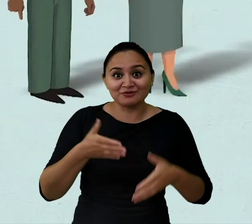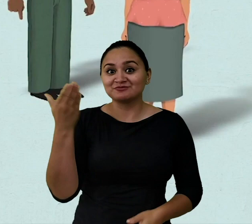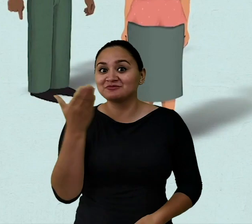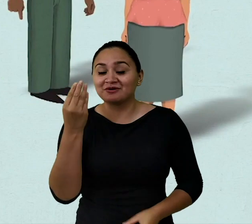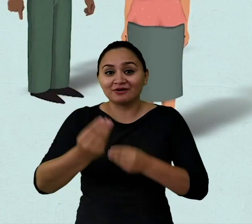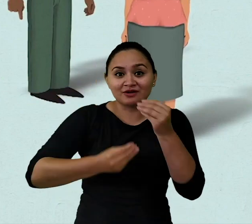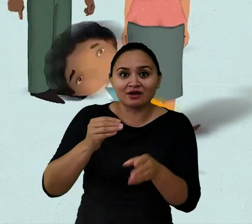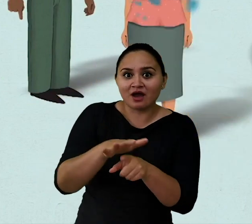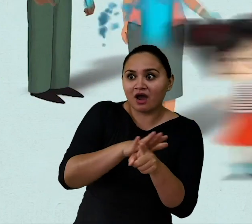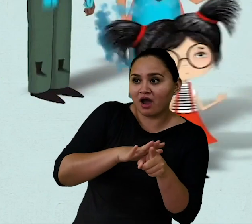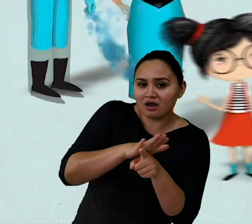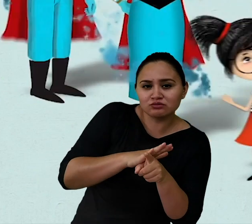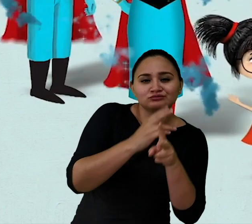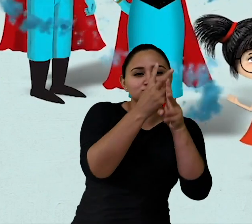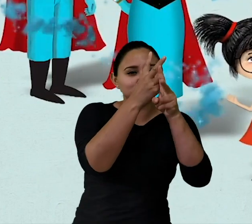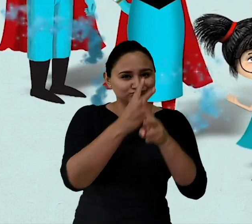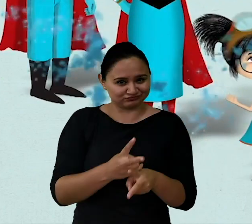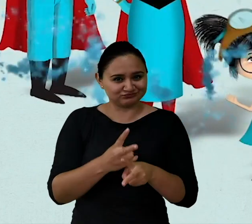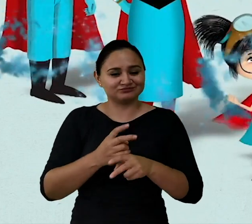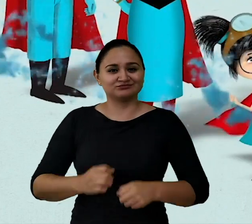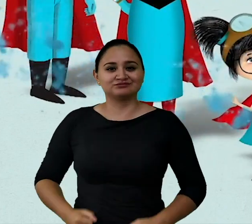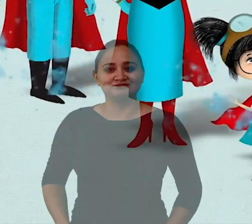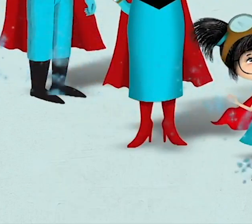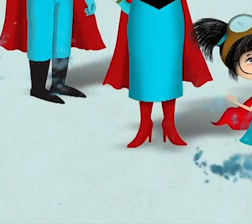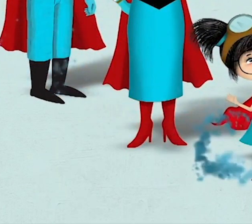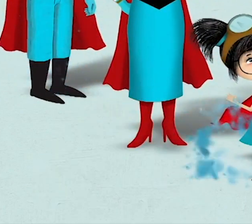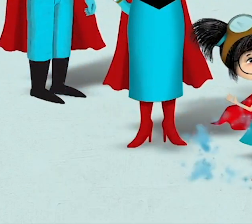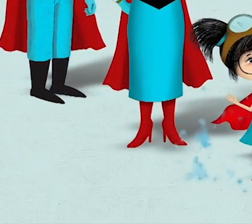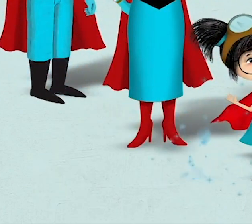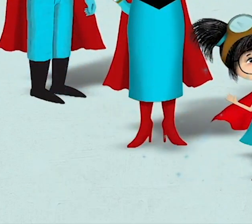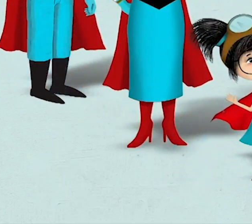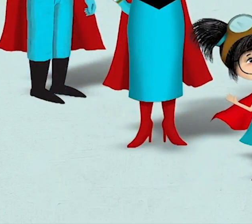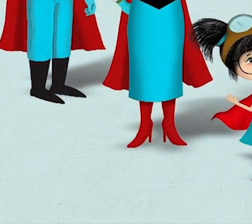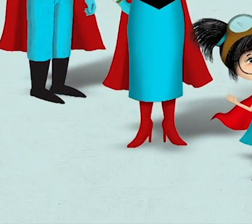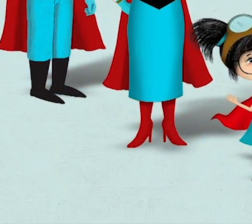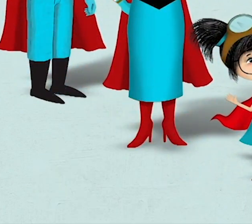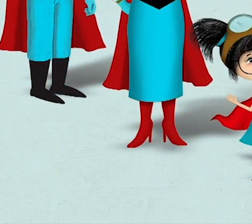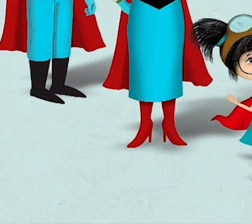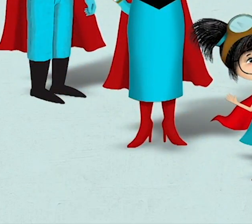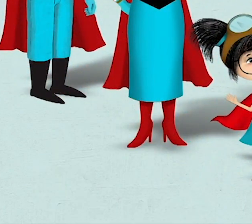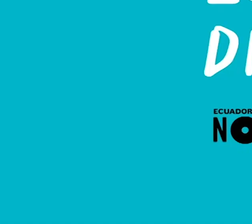Un superprofe protege a sus estudiantes del abuso sexual.